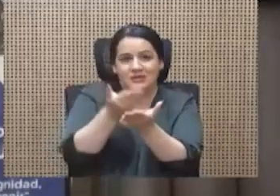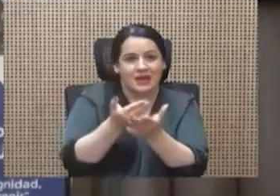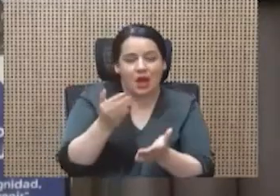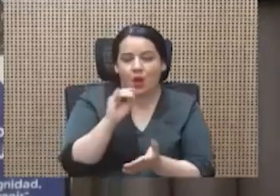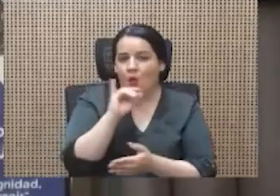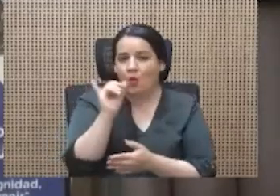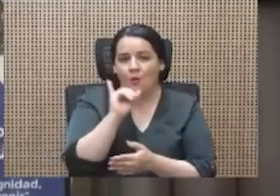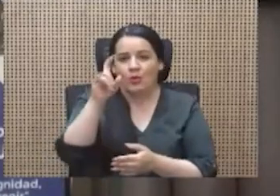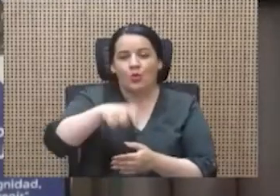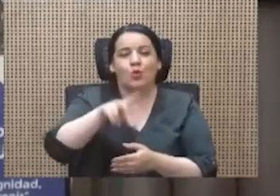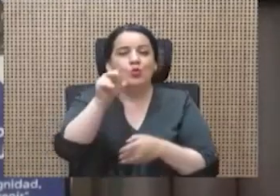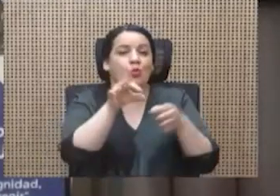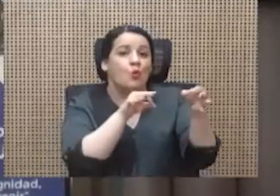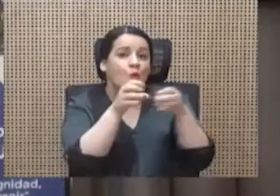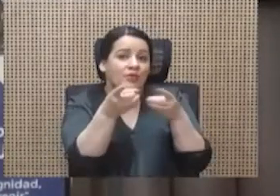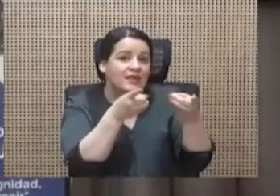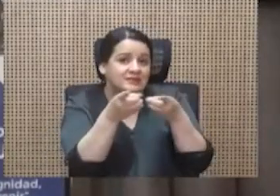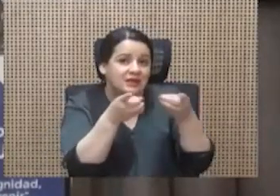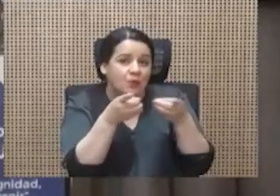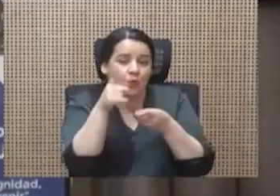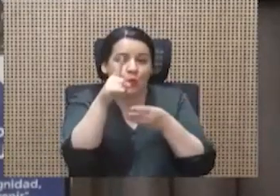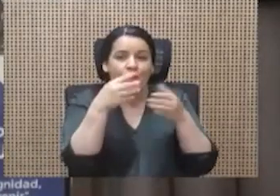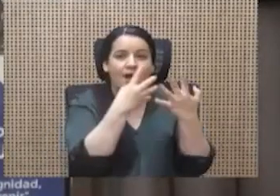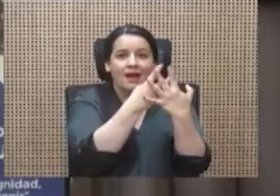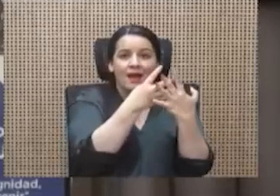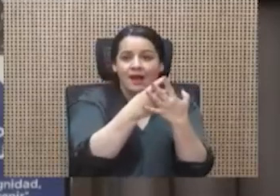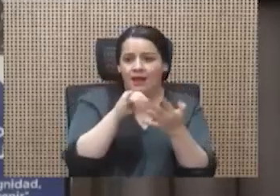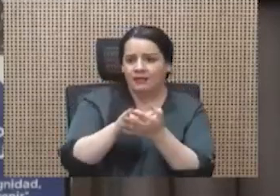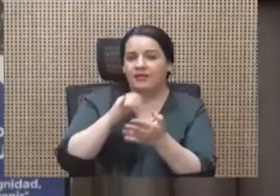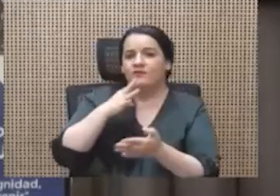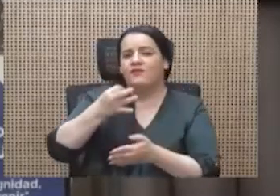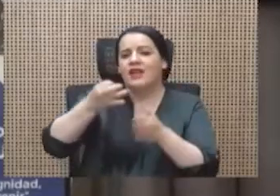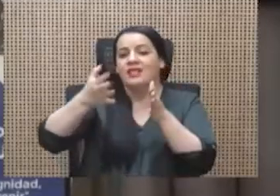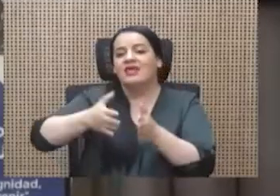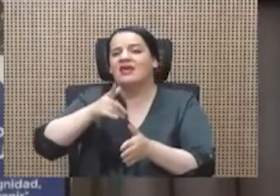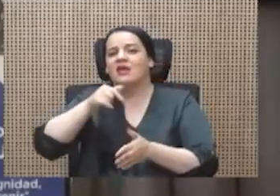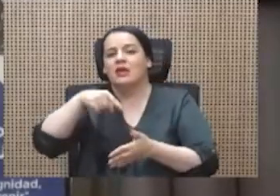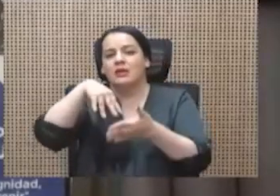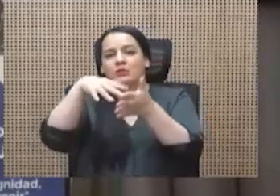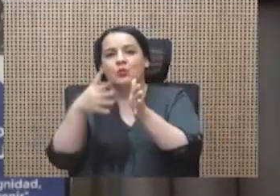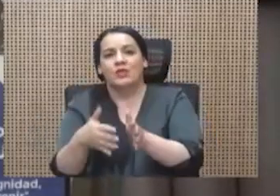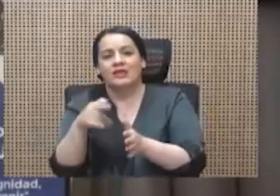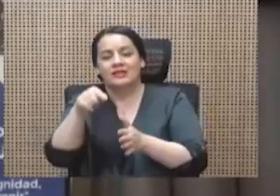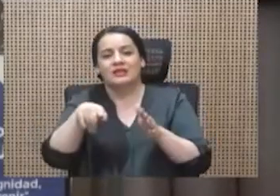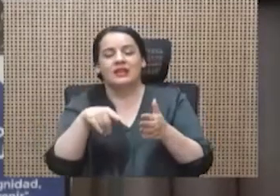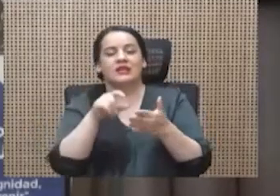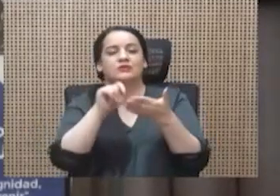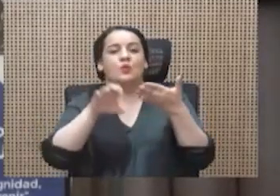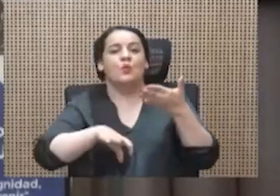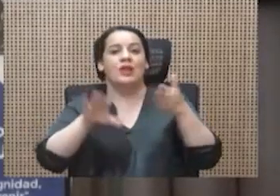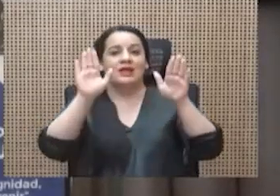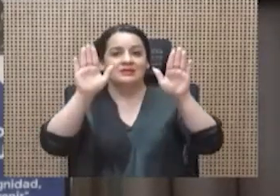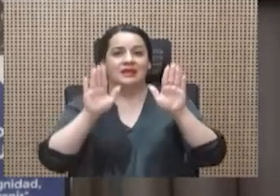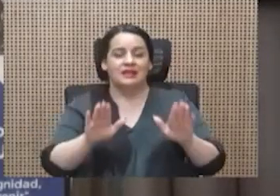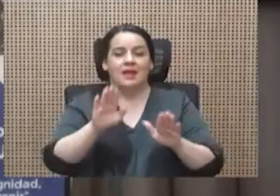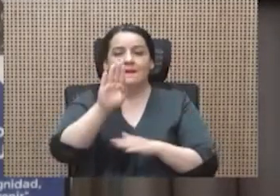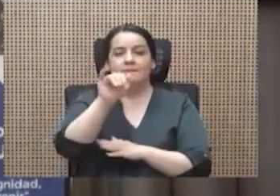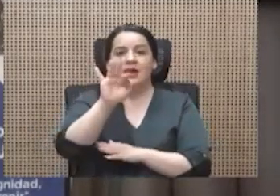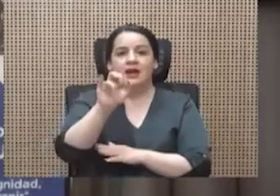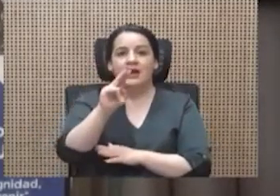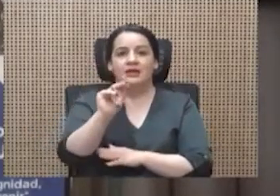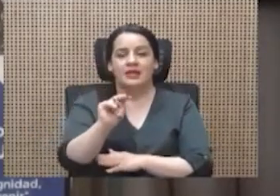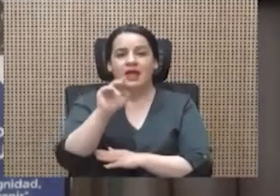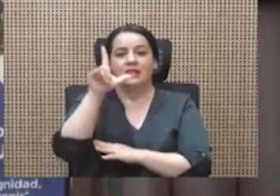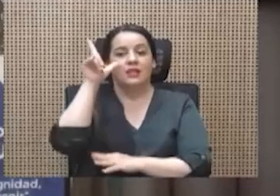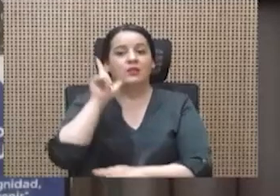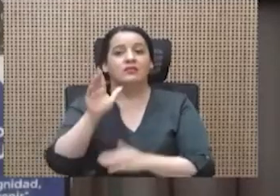estoy describiendo una cárcel, compañeros. Esta es la realidad de los estudiantes de la Escuela Excelencia en Batán de Limón. Luego de que la